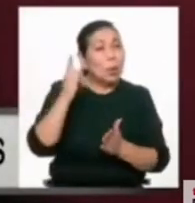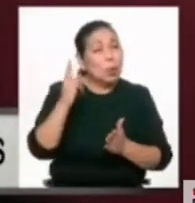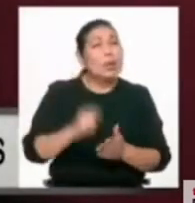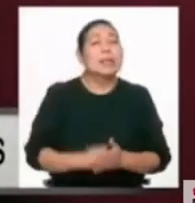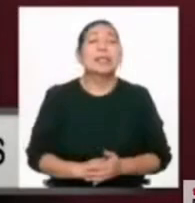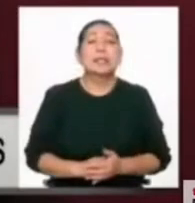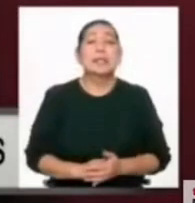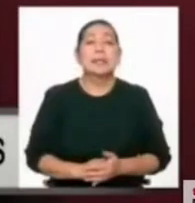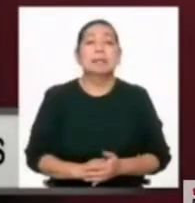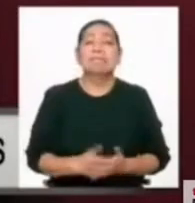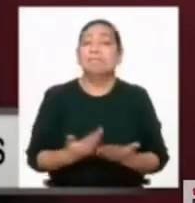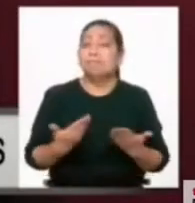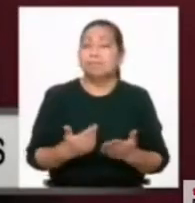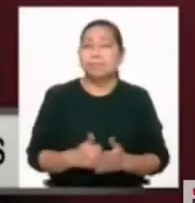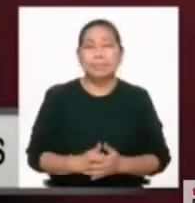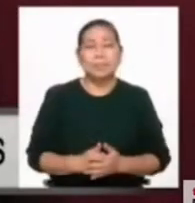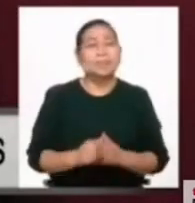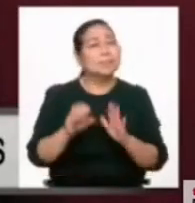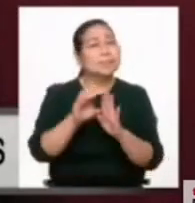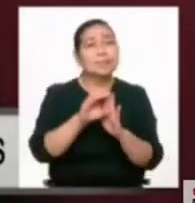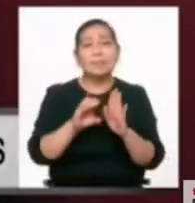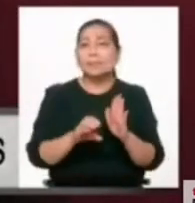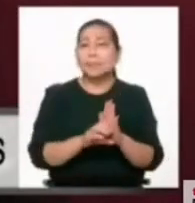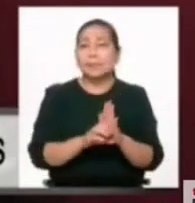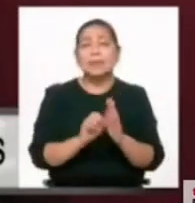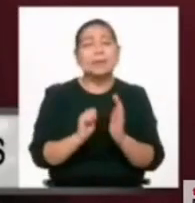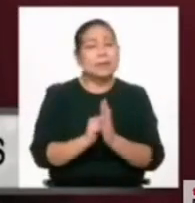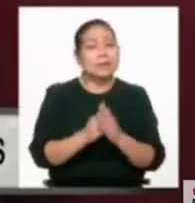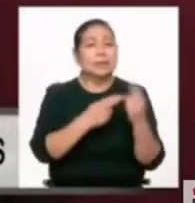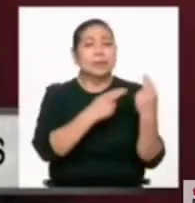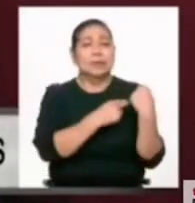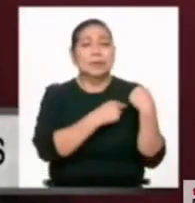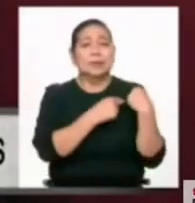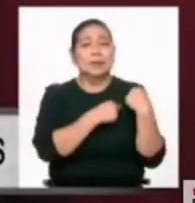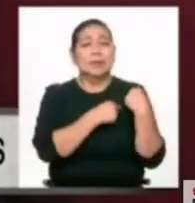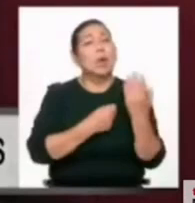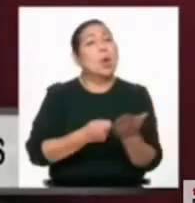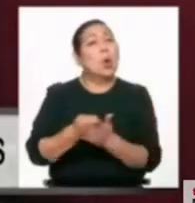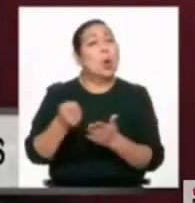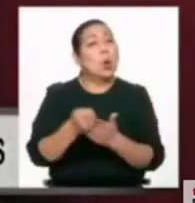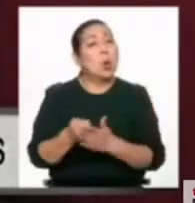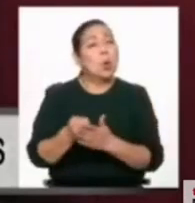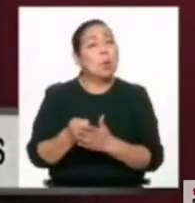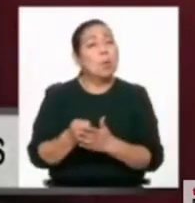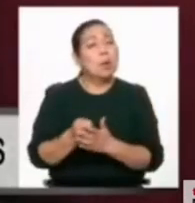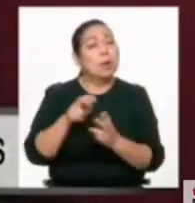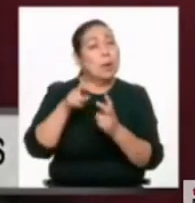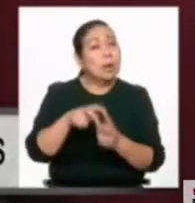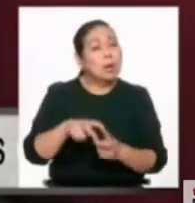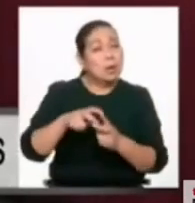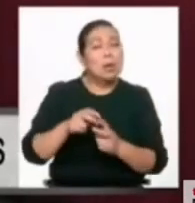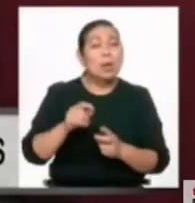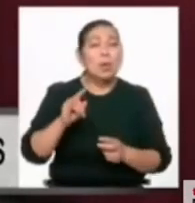urgencia estaba constituido de que se iba a encargar de la compra agrorural,